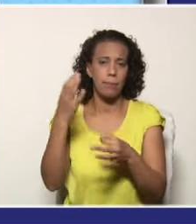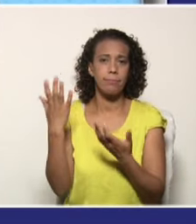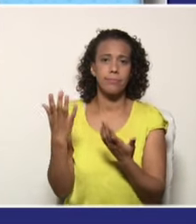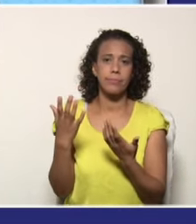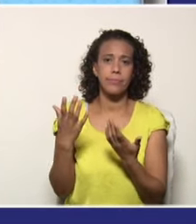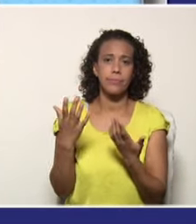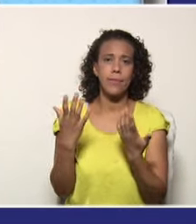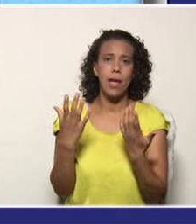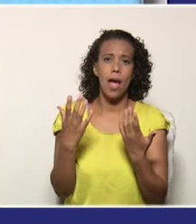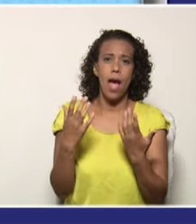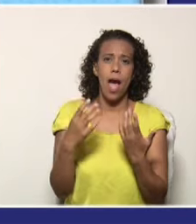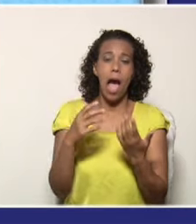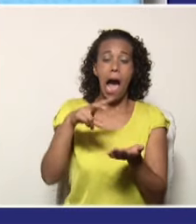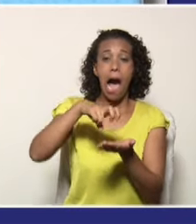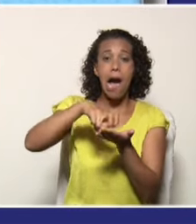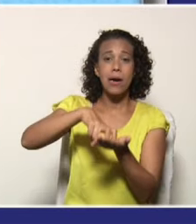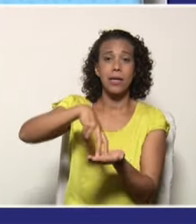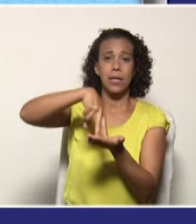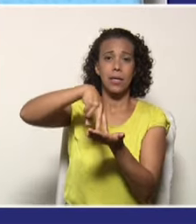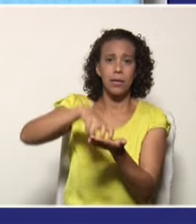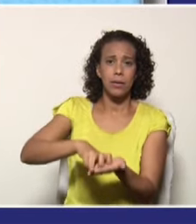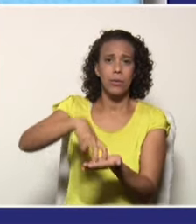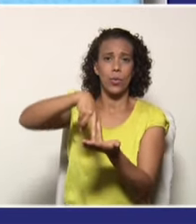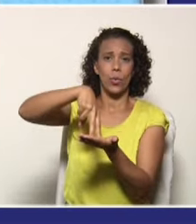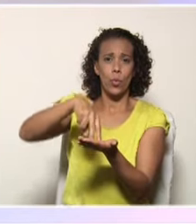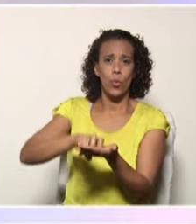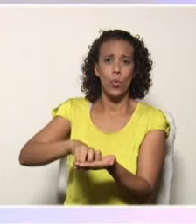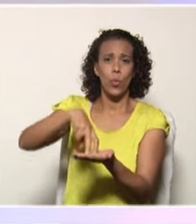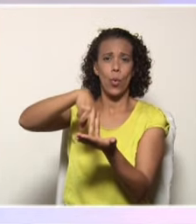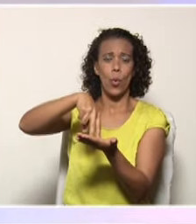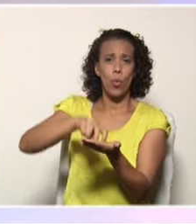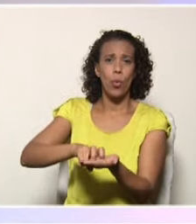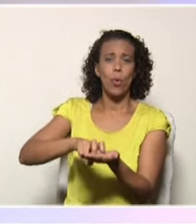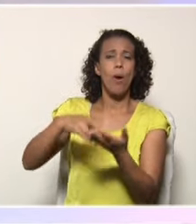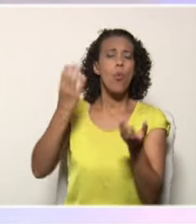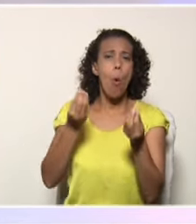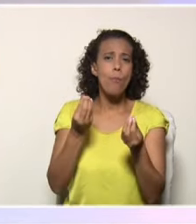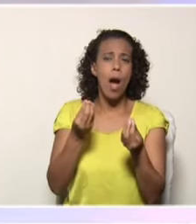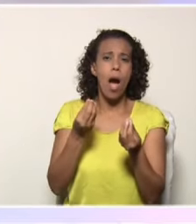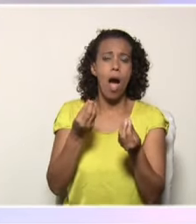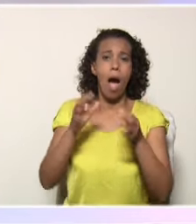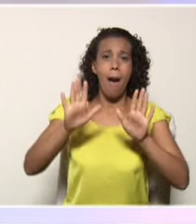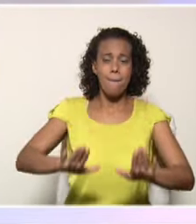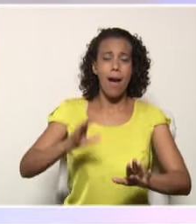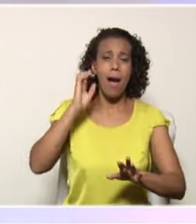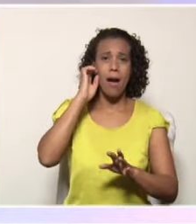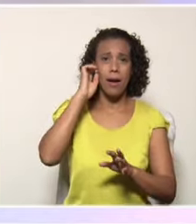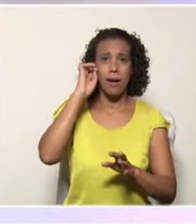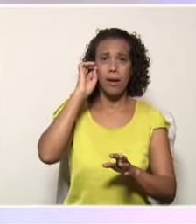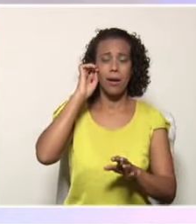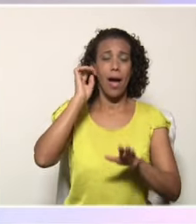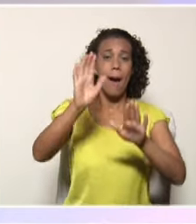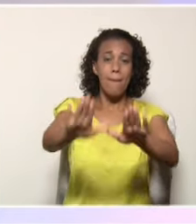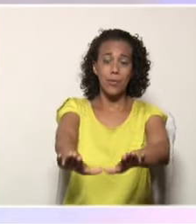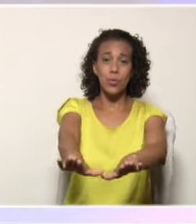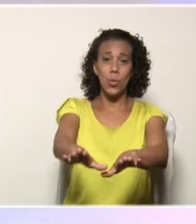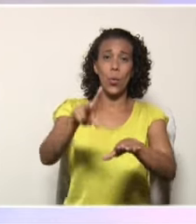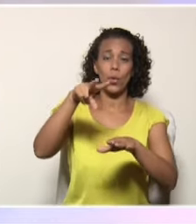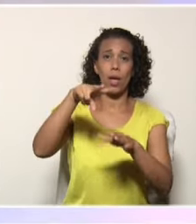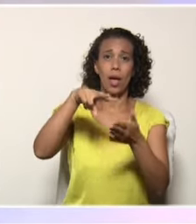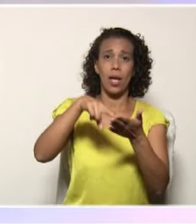Y ejecutar 10 sentadillas siguiendo el ejemplo señalado por el docente. Es decir, coloco mis manos extendidas al frente y voy